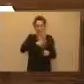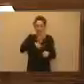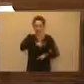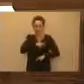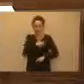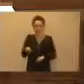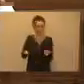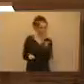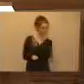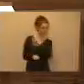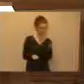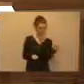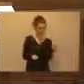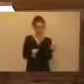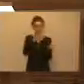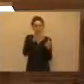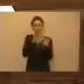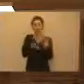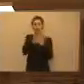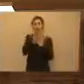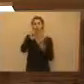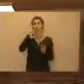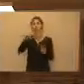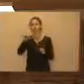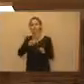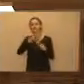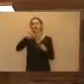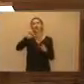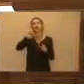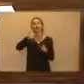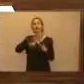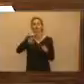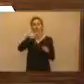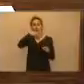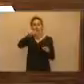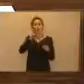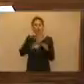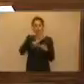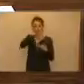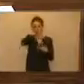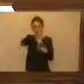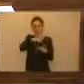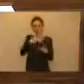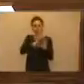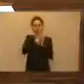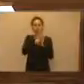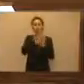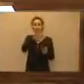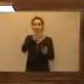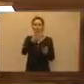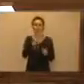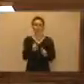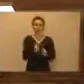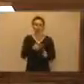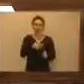niegue. Porque legisladores como Solves, Elena Salgado, Felipe González, pues por supuesto no tuvieron ningún interés en legislar a nivel estatal en cosas que le beneficiaban y